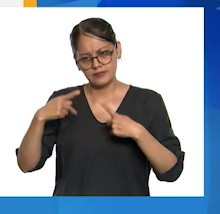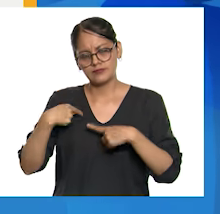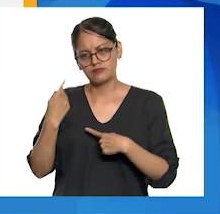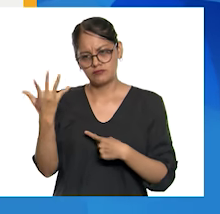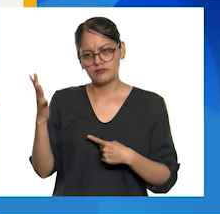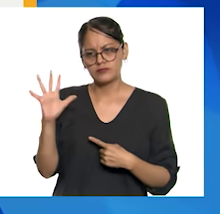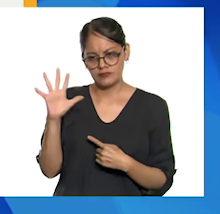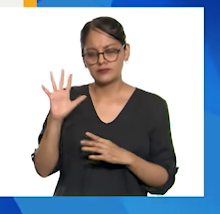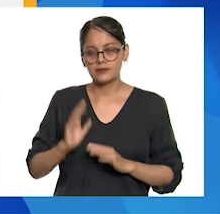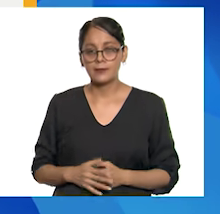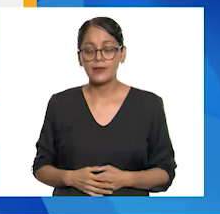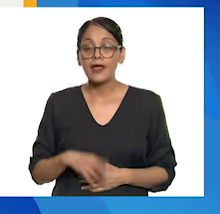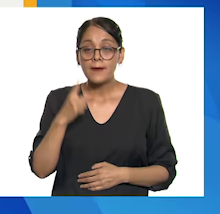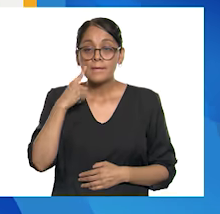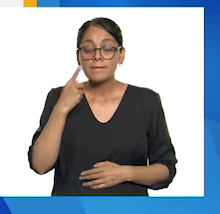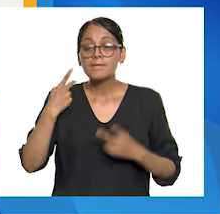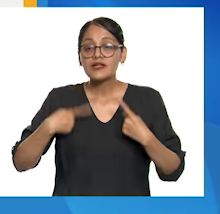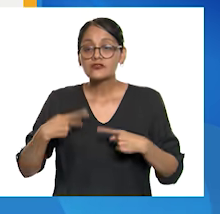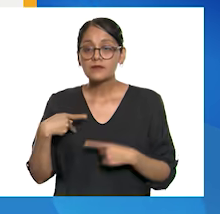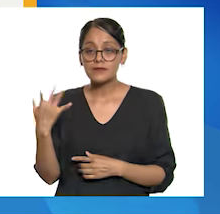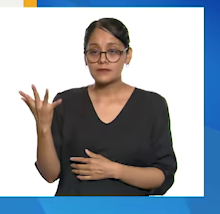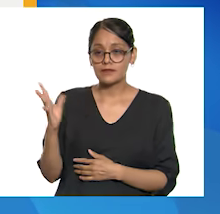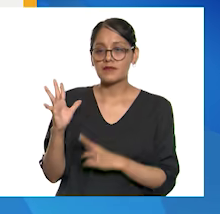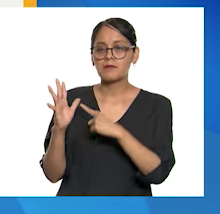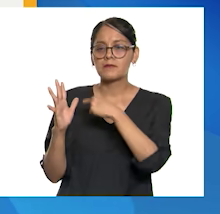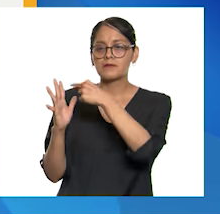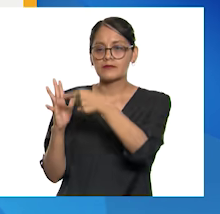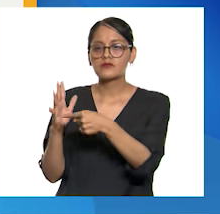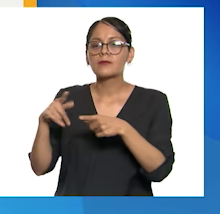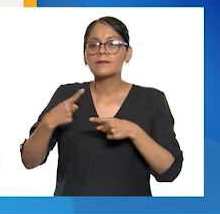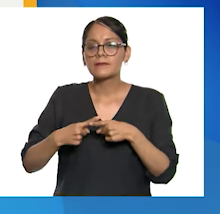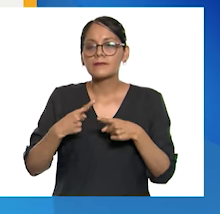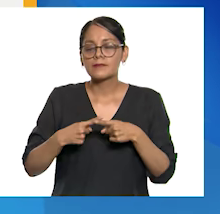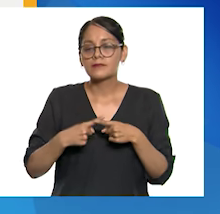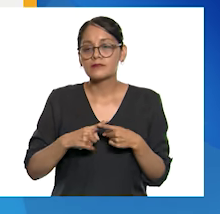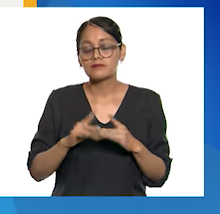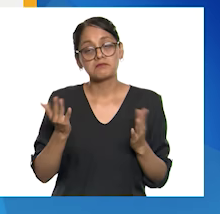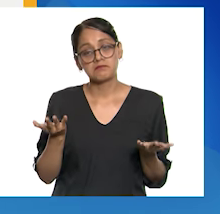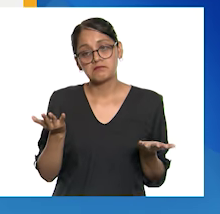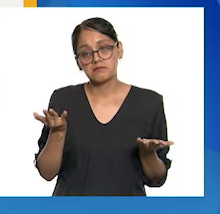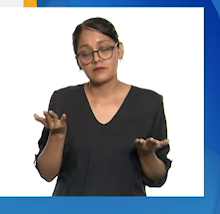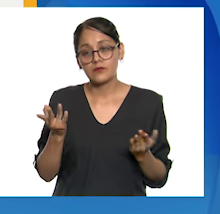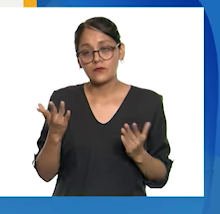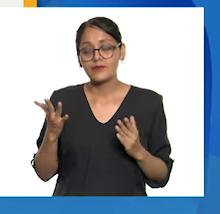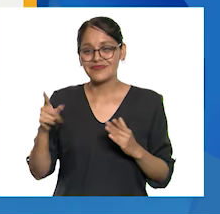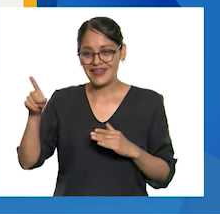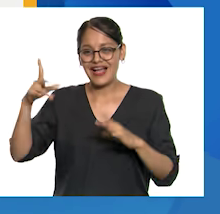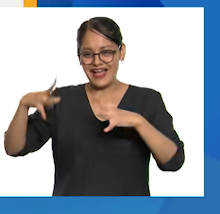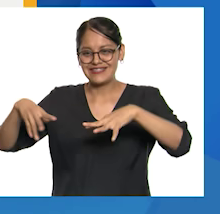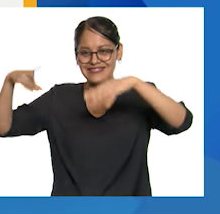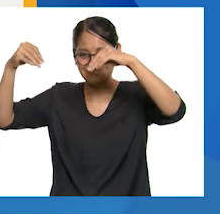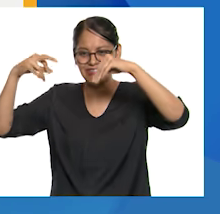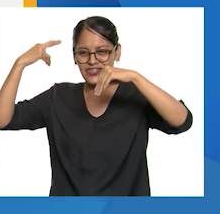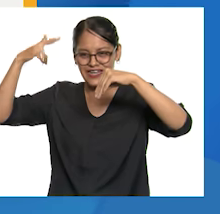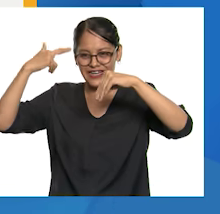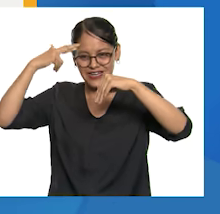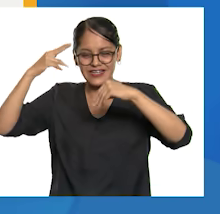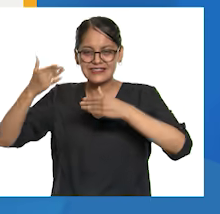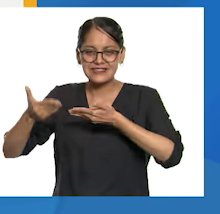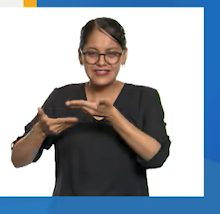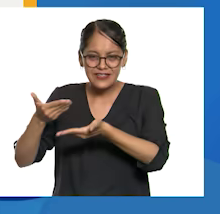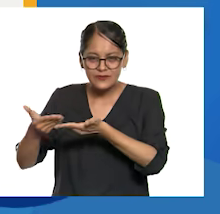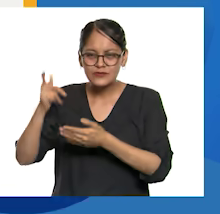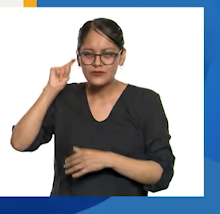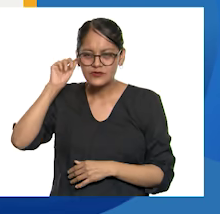Exactamente. En estos personajes secundarios tenemos a las personas que eran, que estaban al servicio del rey, a la